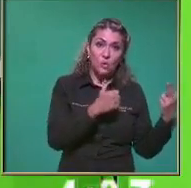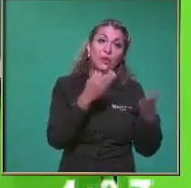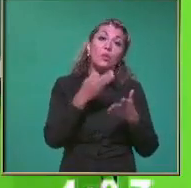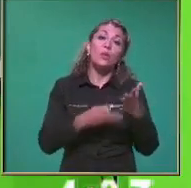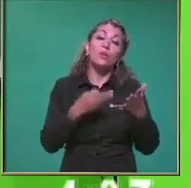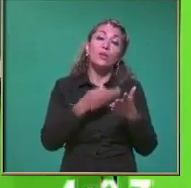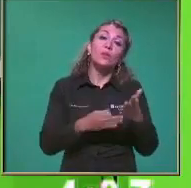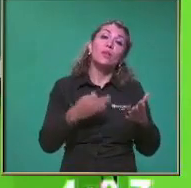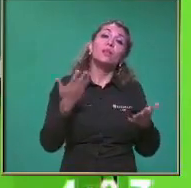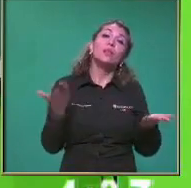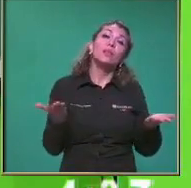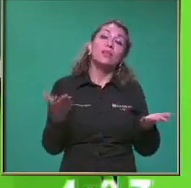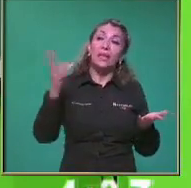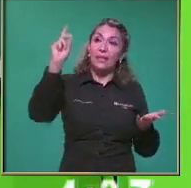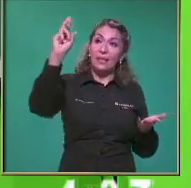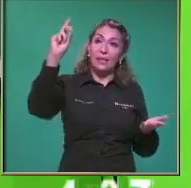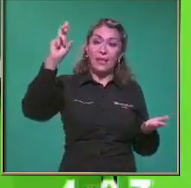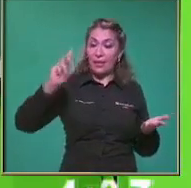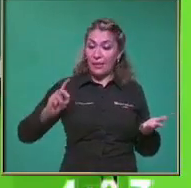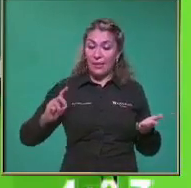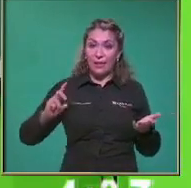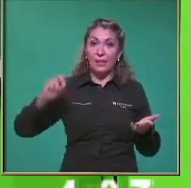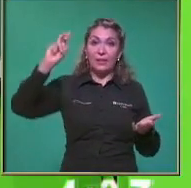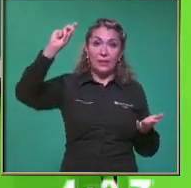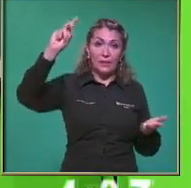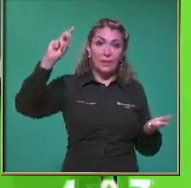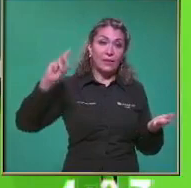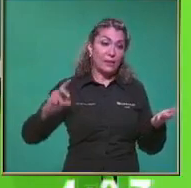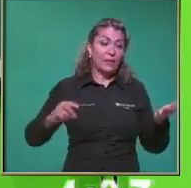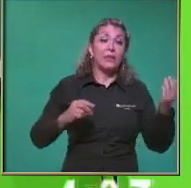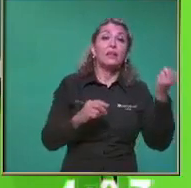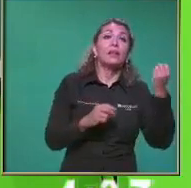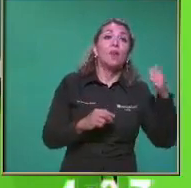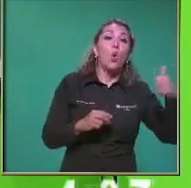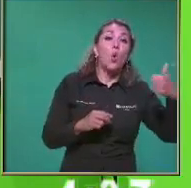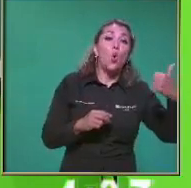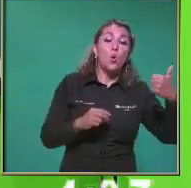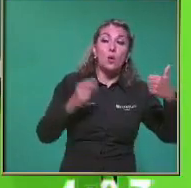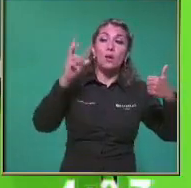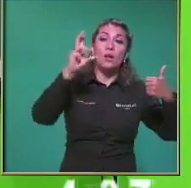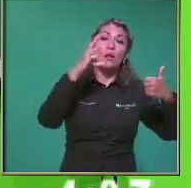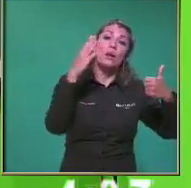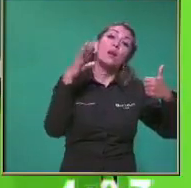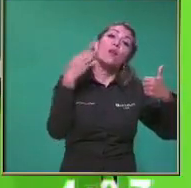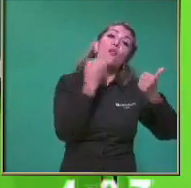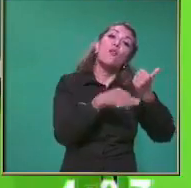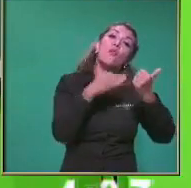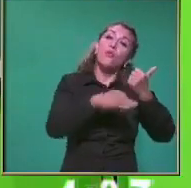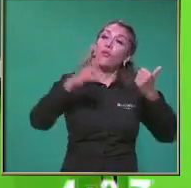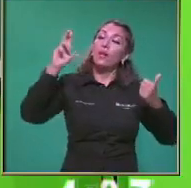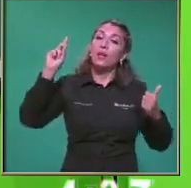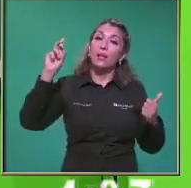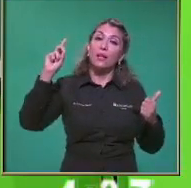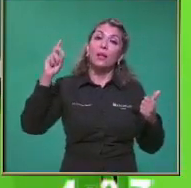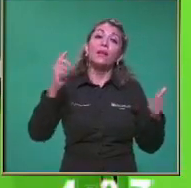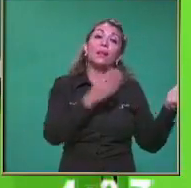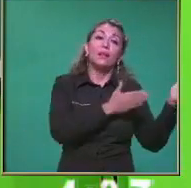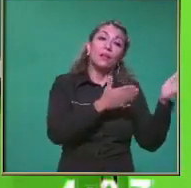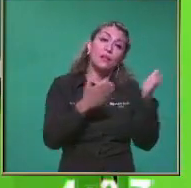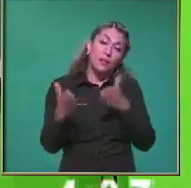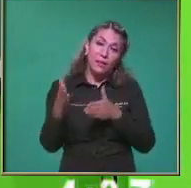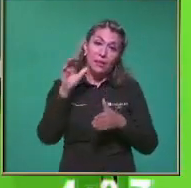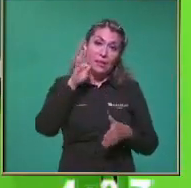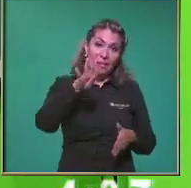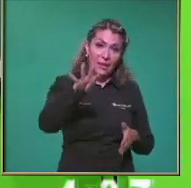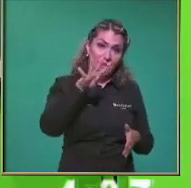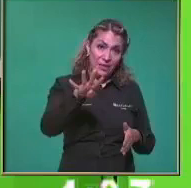faltan para 30? Me faltan 19, ¿sí? Entonces, esos 19 treintavos es lo que puso